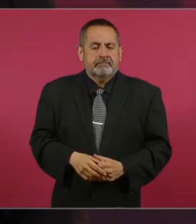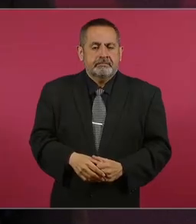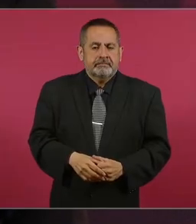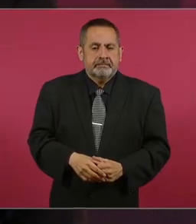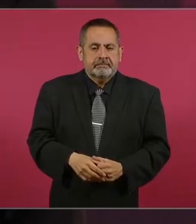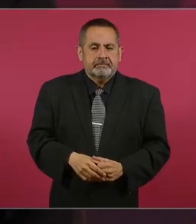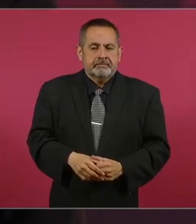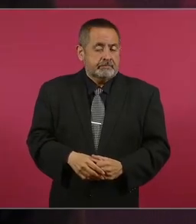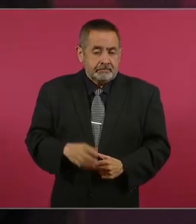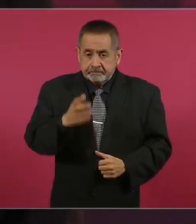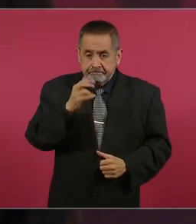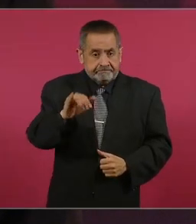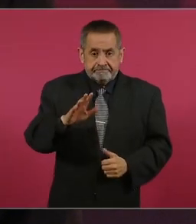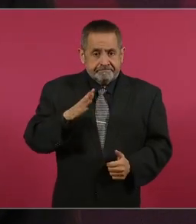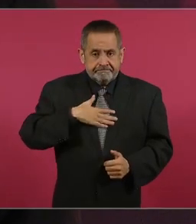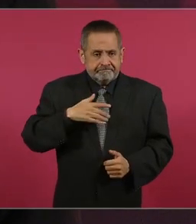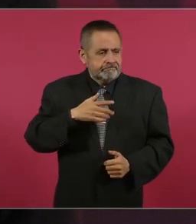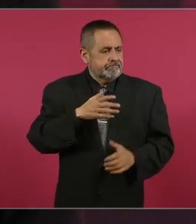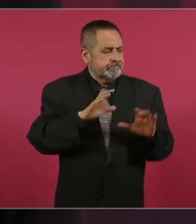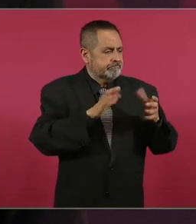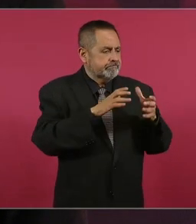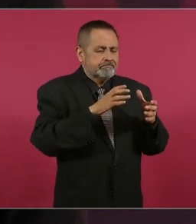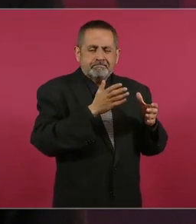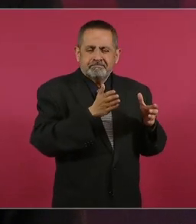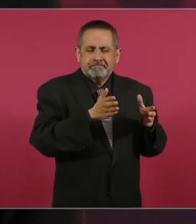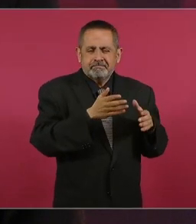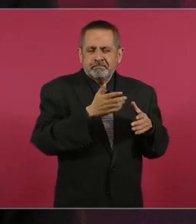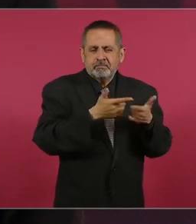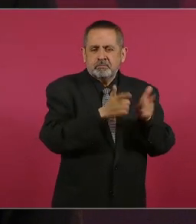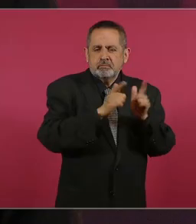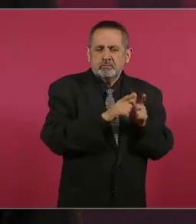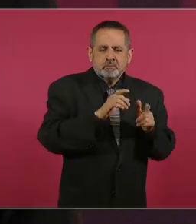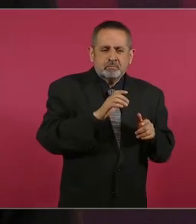Porque así es el pensamiento conservador.